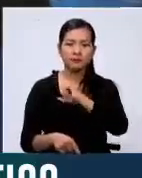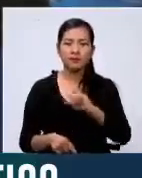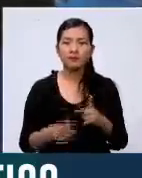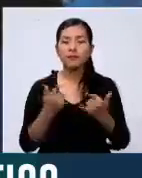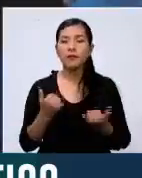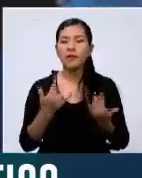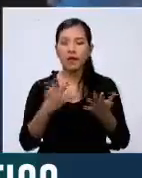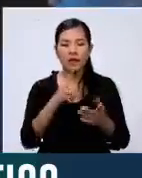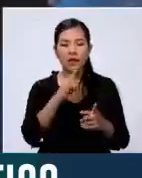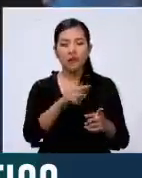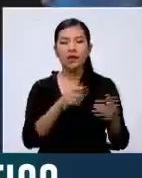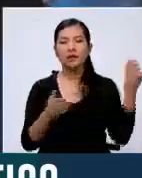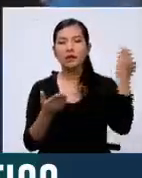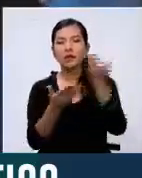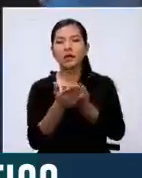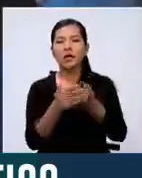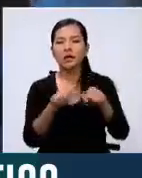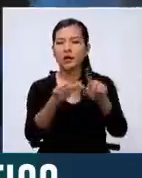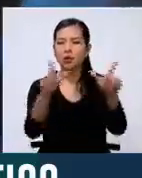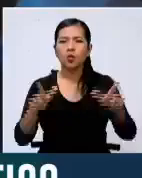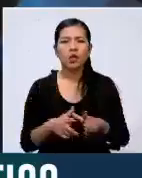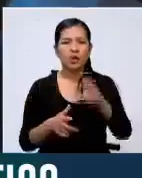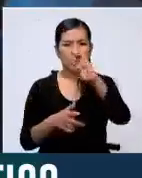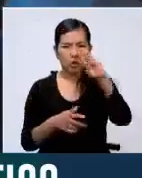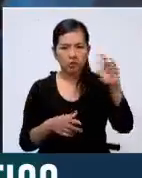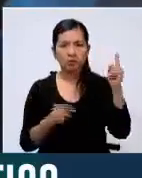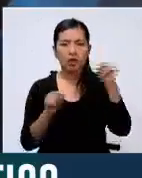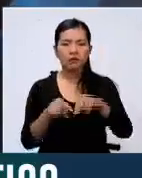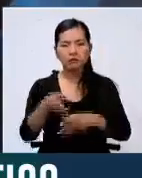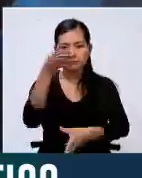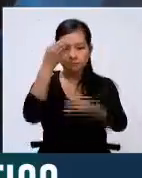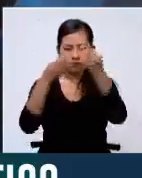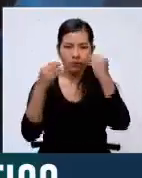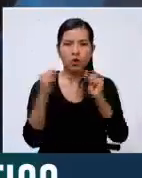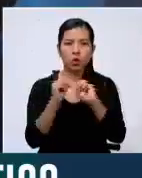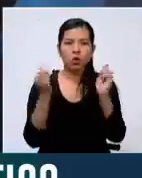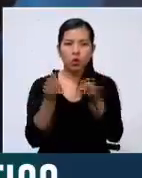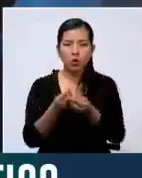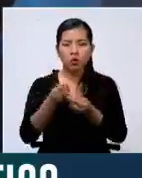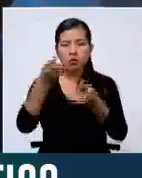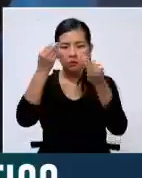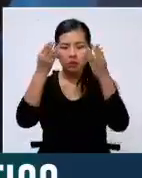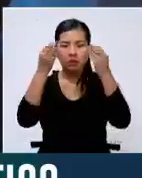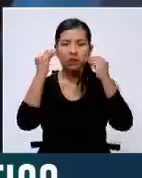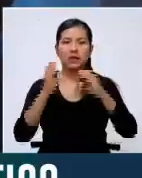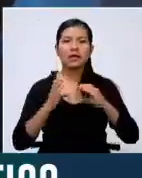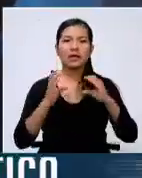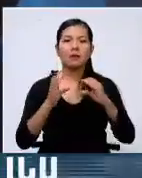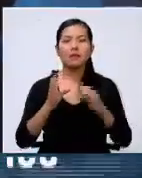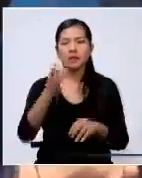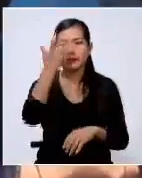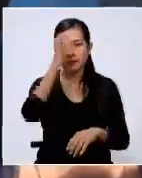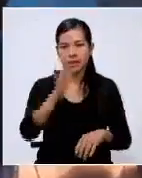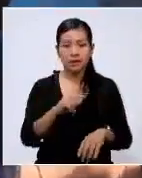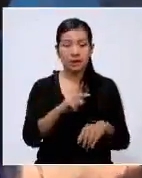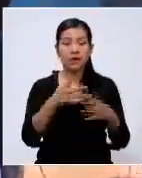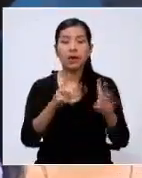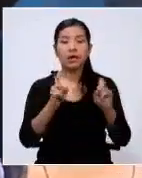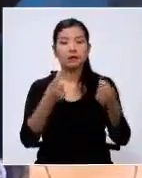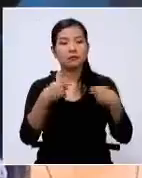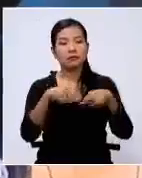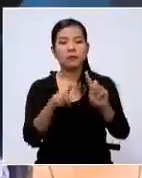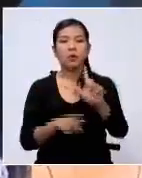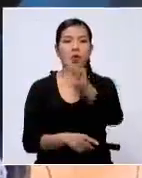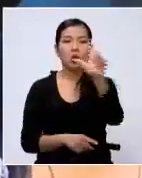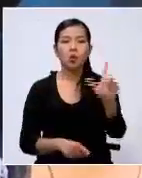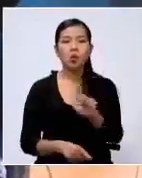un curso que estaba realizando en comisión en un curso de inteligencia debía presentarse este día lunes